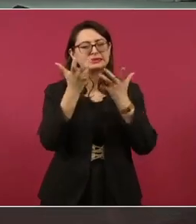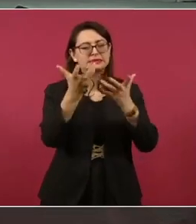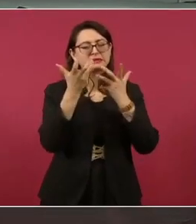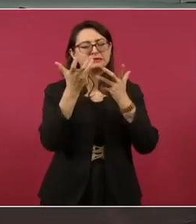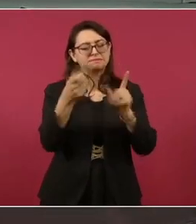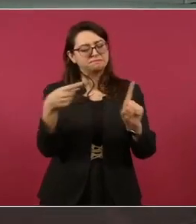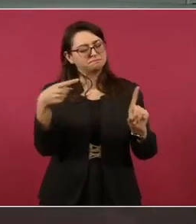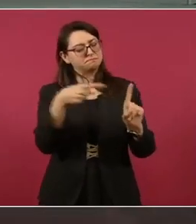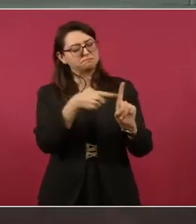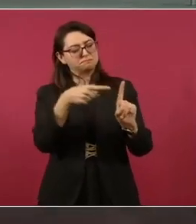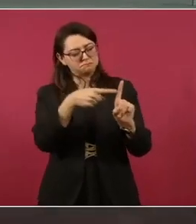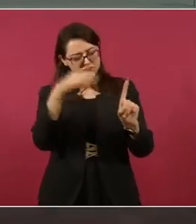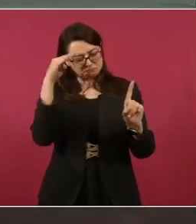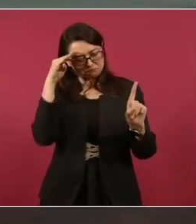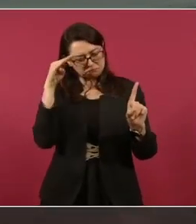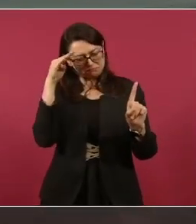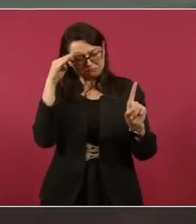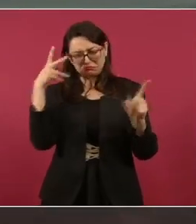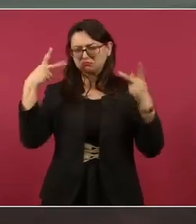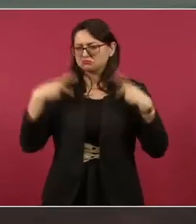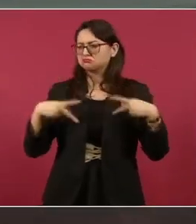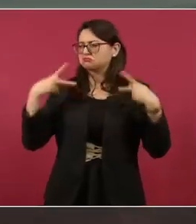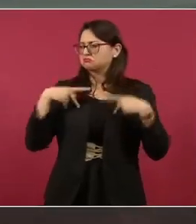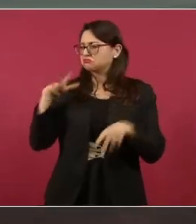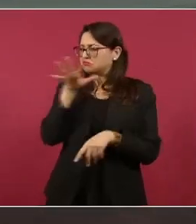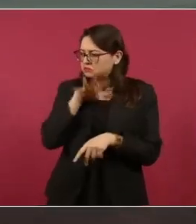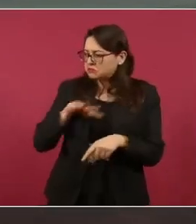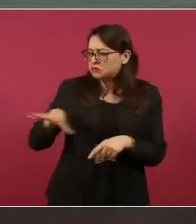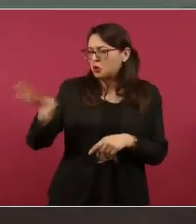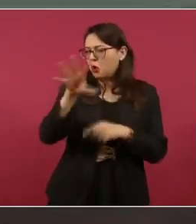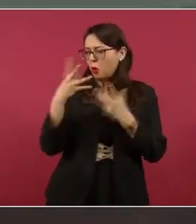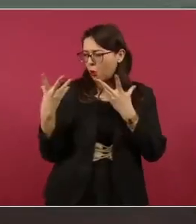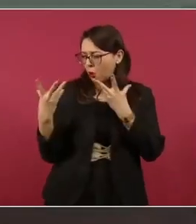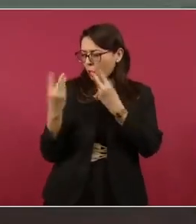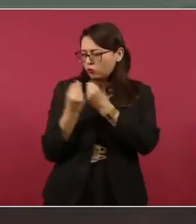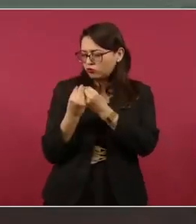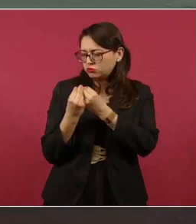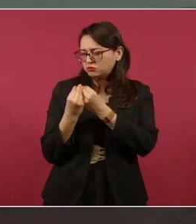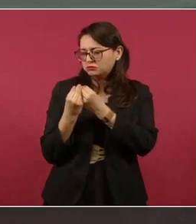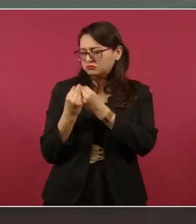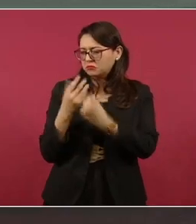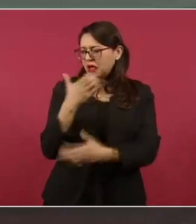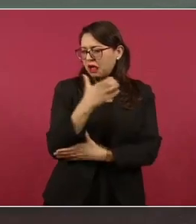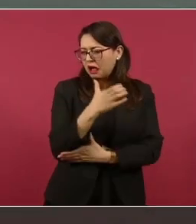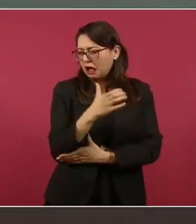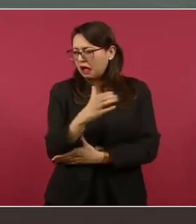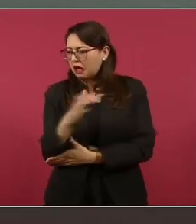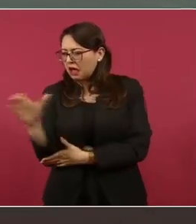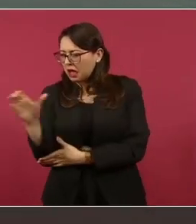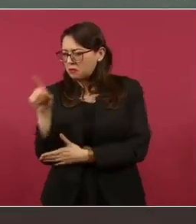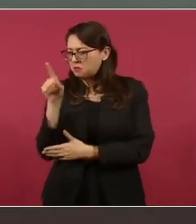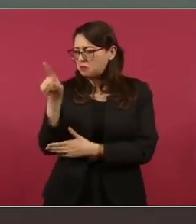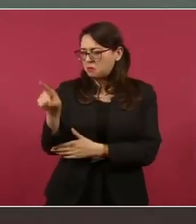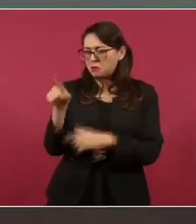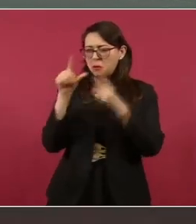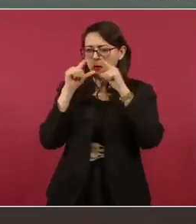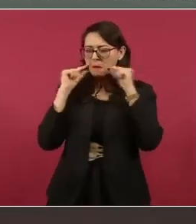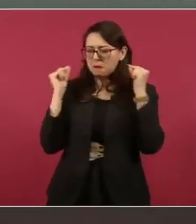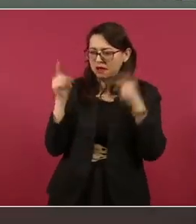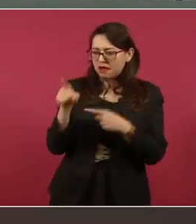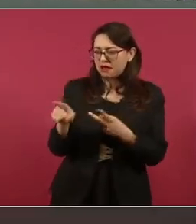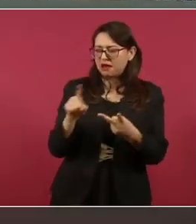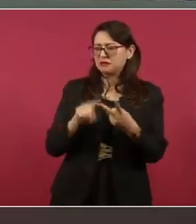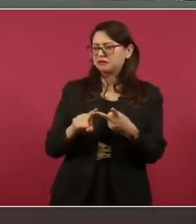reforzar sus vínculos con el pueblo, en especial con los campesinos zapatistas.